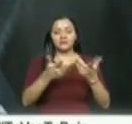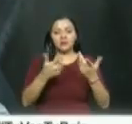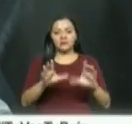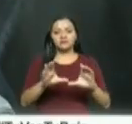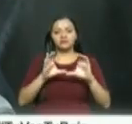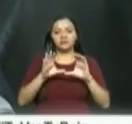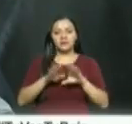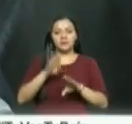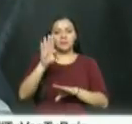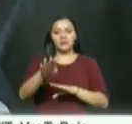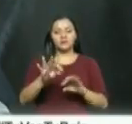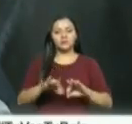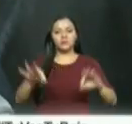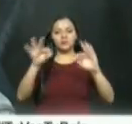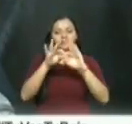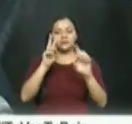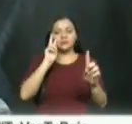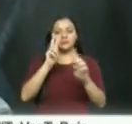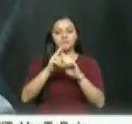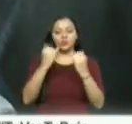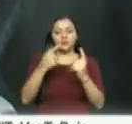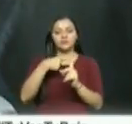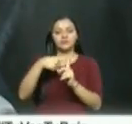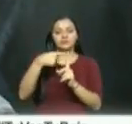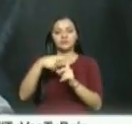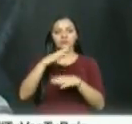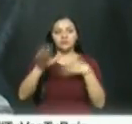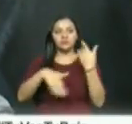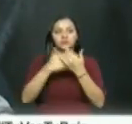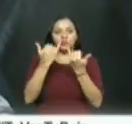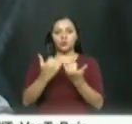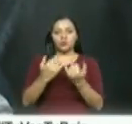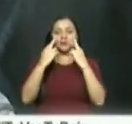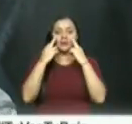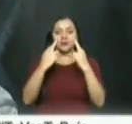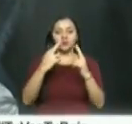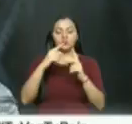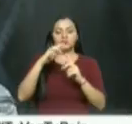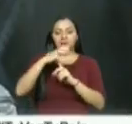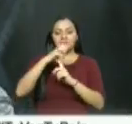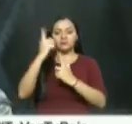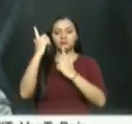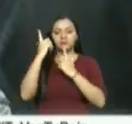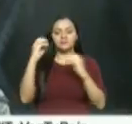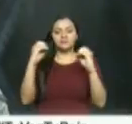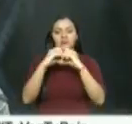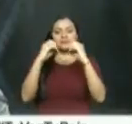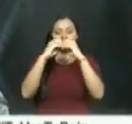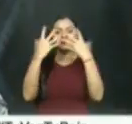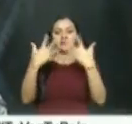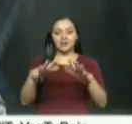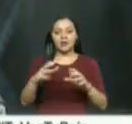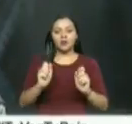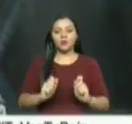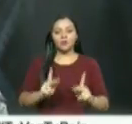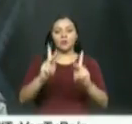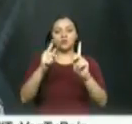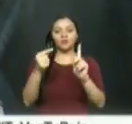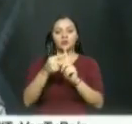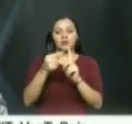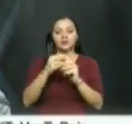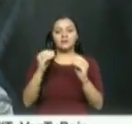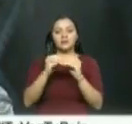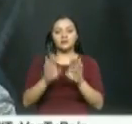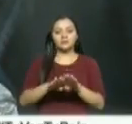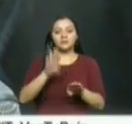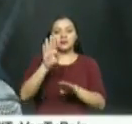paso fuerte, ya que con ello no solamente estamos siendo los servidores públicos o los guardaparques, sino que ya tenemos la oportunidad de dar un